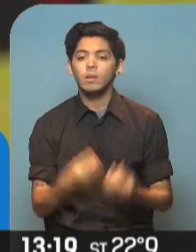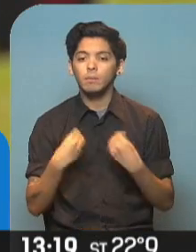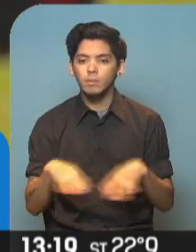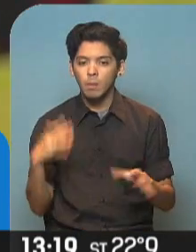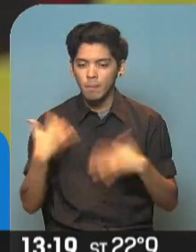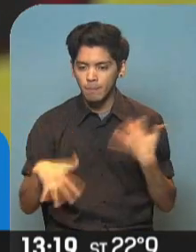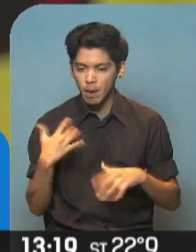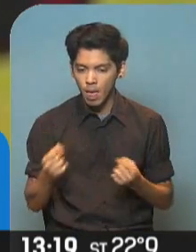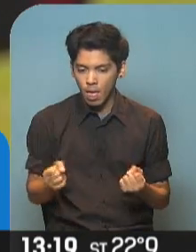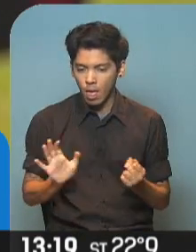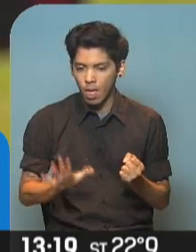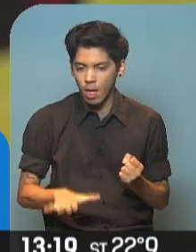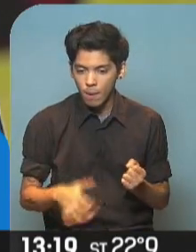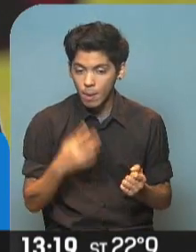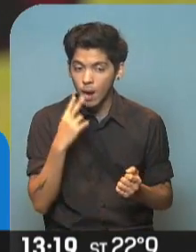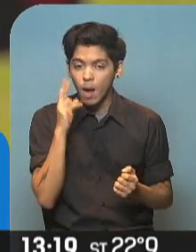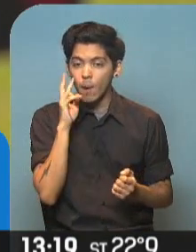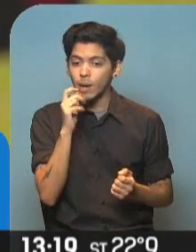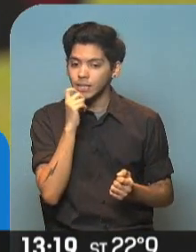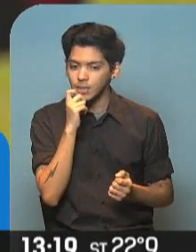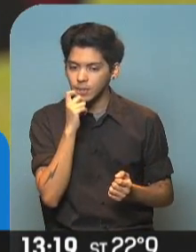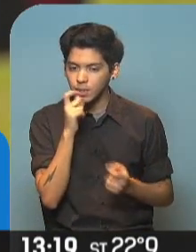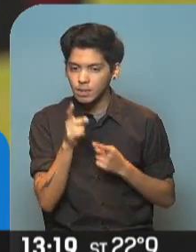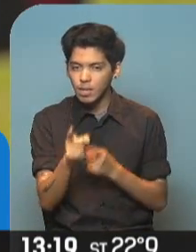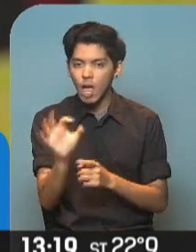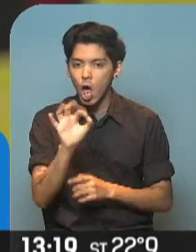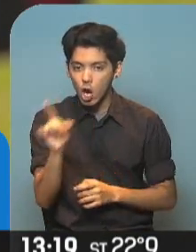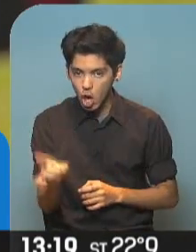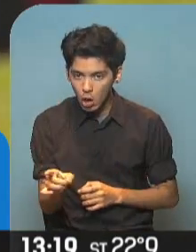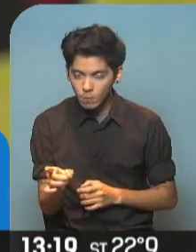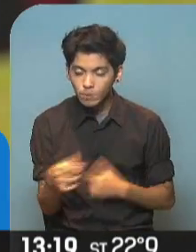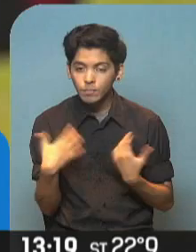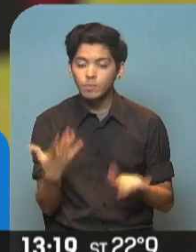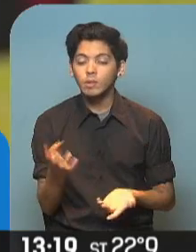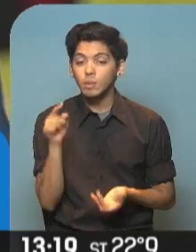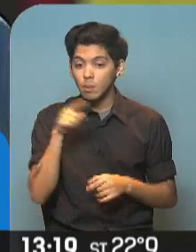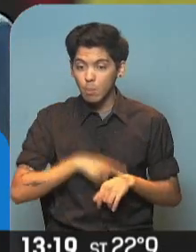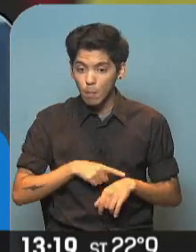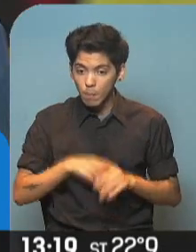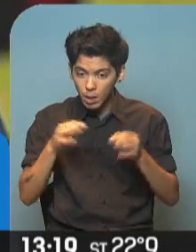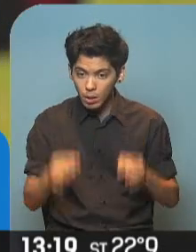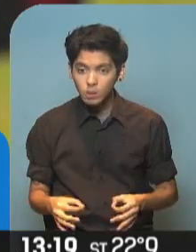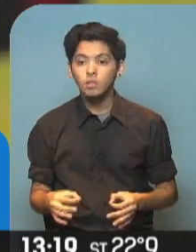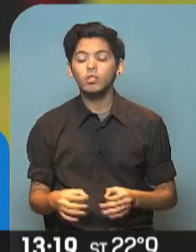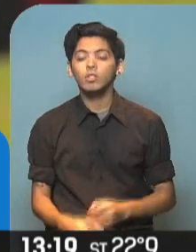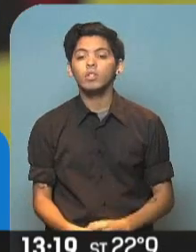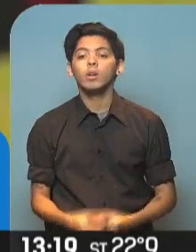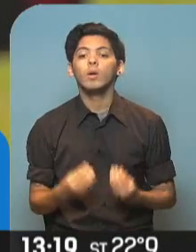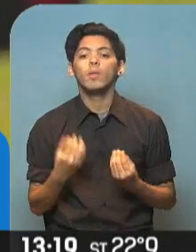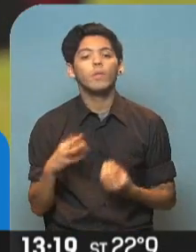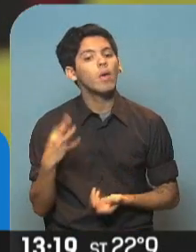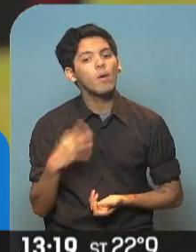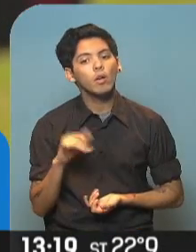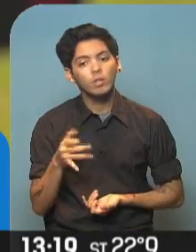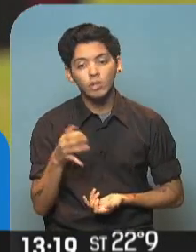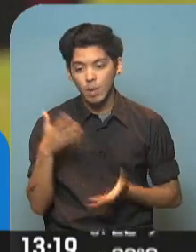la marcha para ver si los estaban siguiendo o no. Y entonces, en ese momento, se tuvo que interceptar